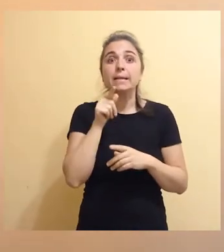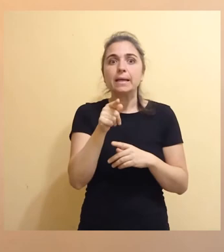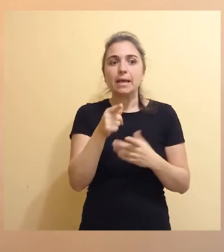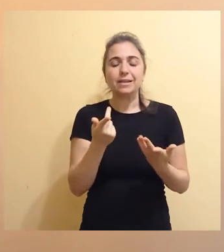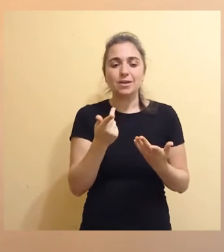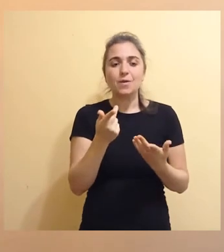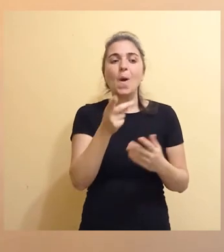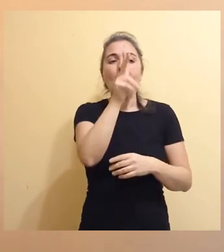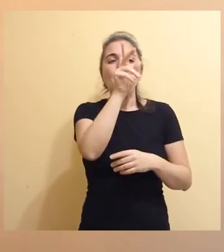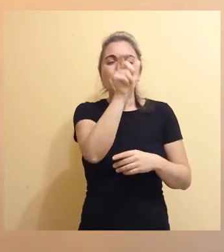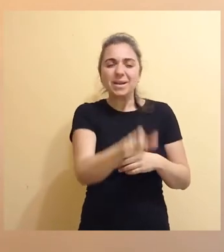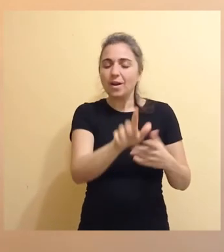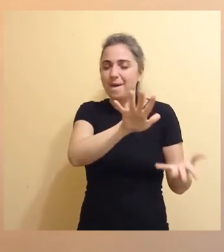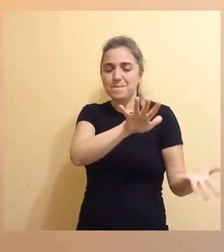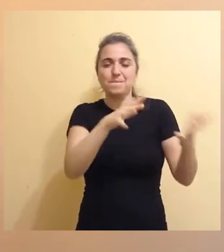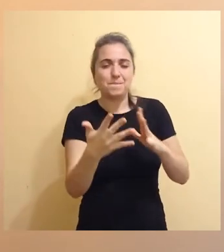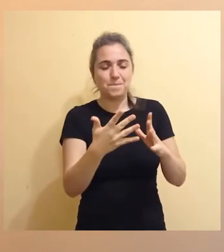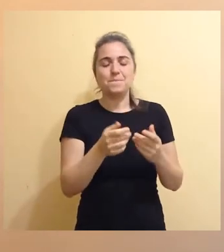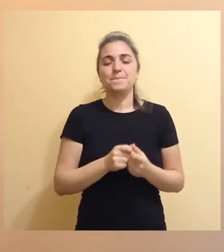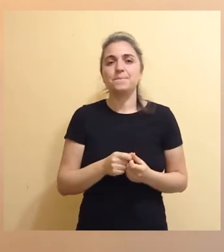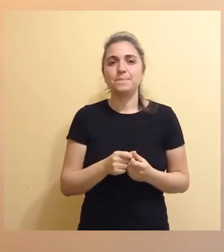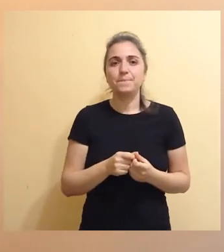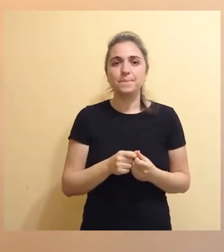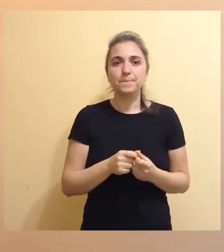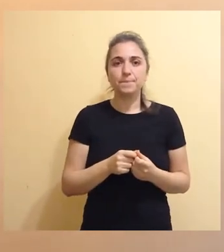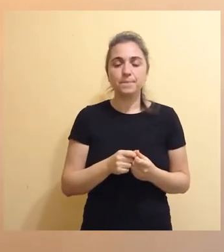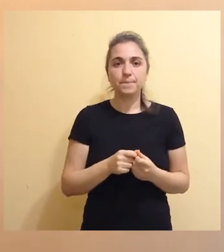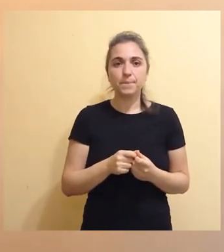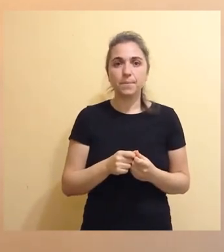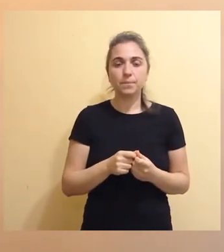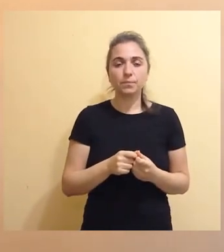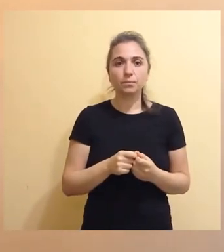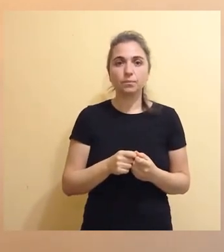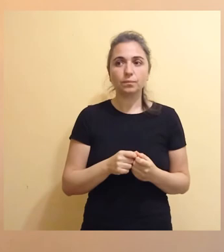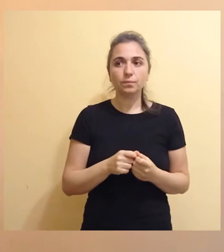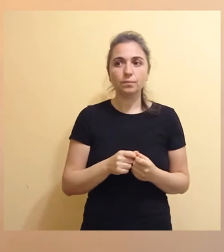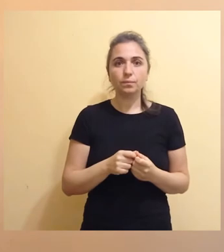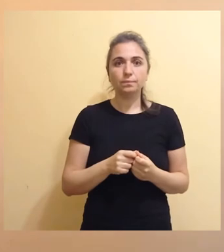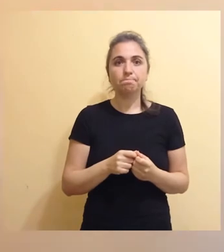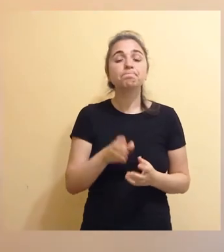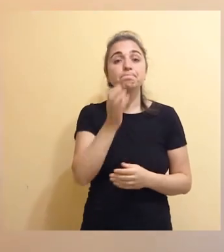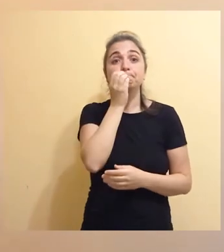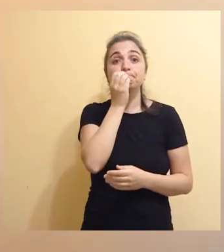¿vale? Cuando dejan de ser auténticamente ellas y ellos, ¿no? De alguna forma.